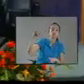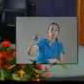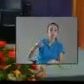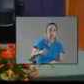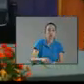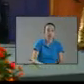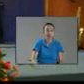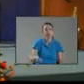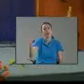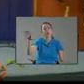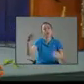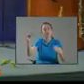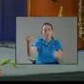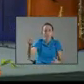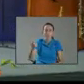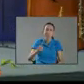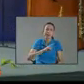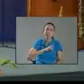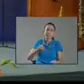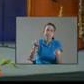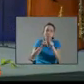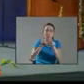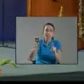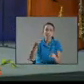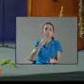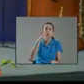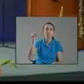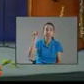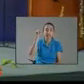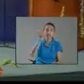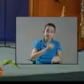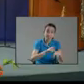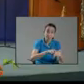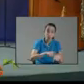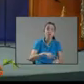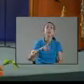Licencias vencidas, ay, con unos billetitos la arreglamos.